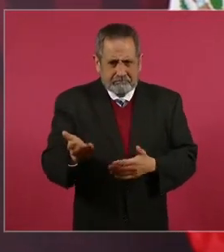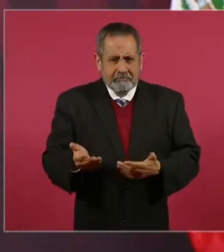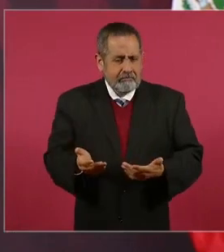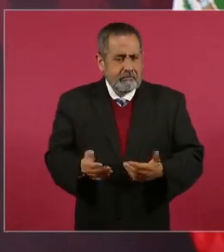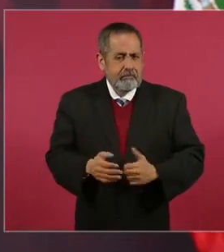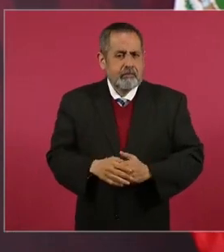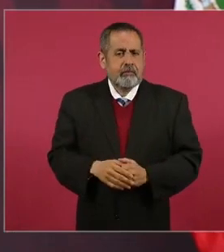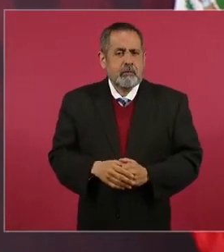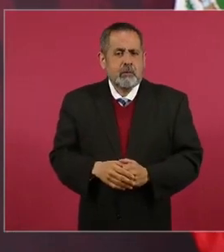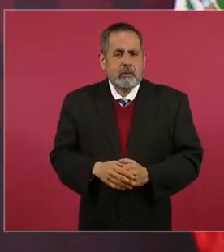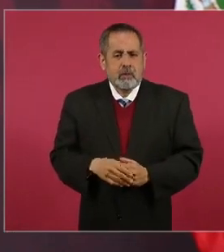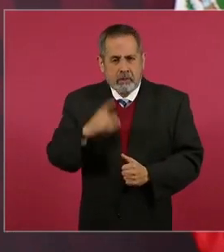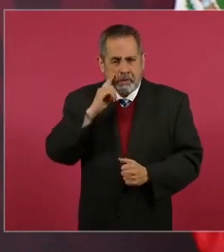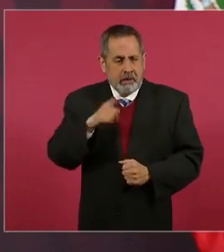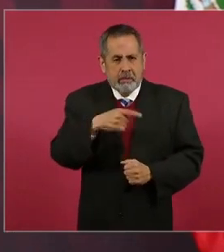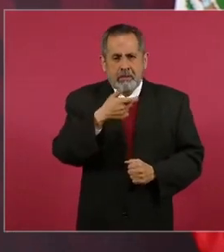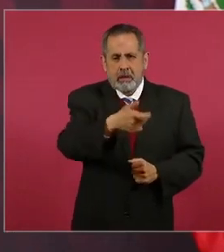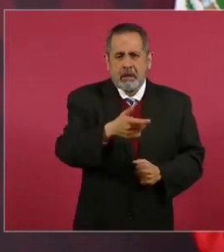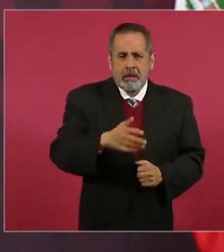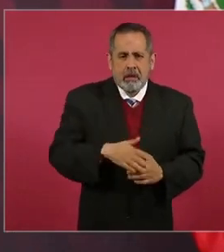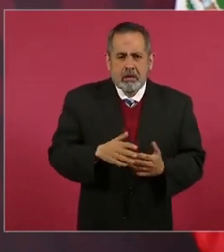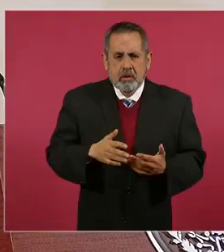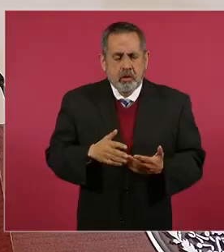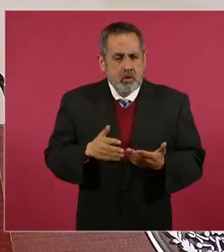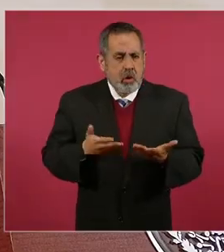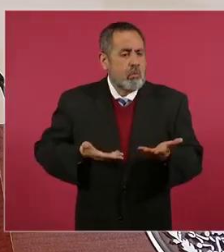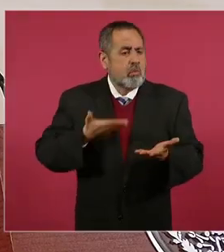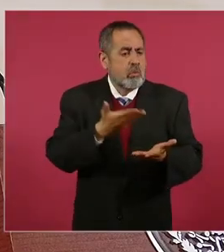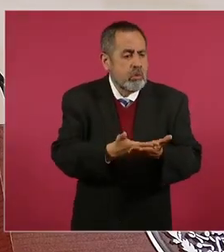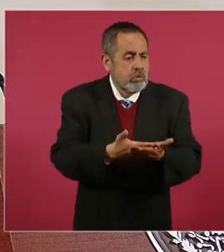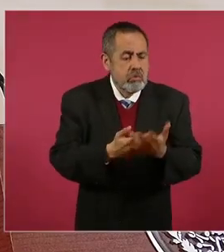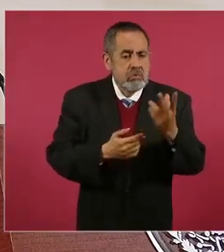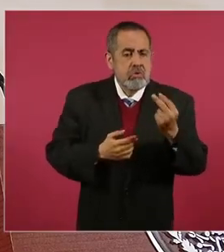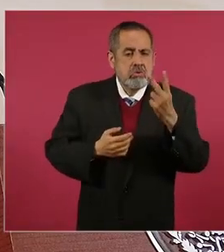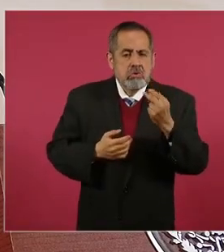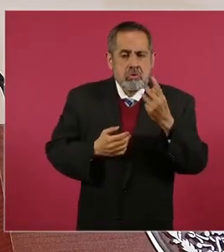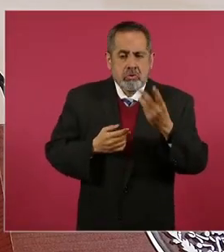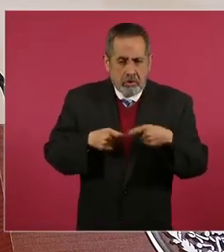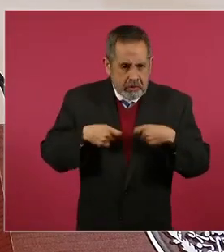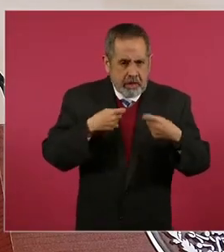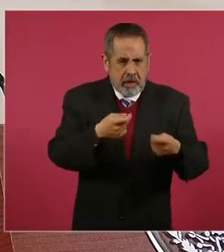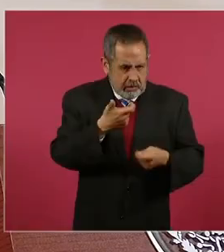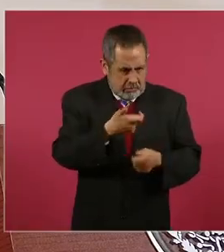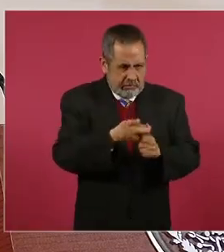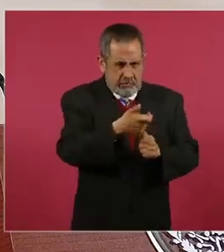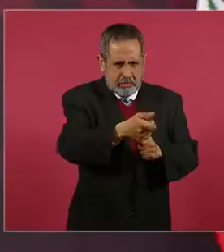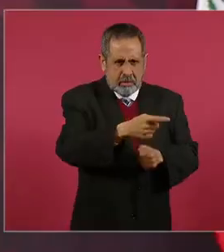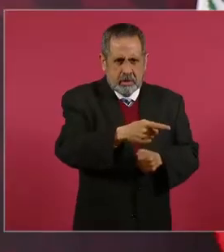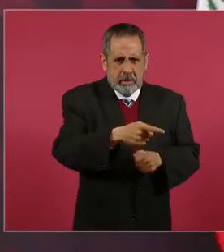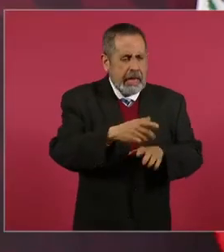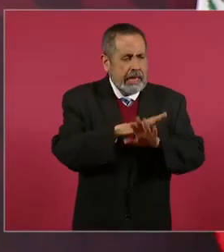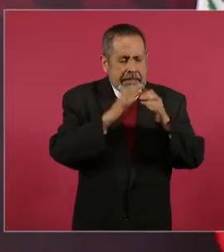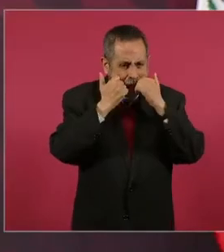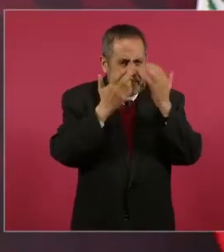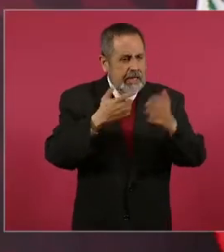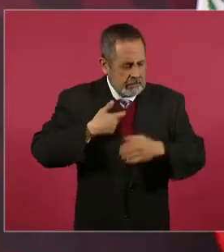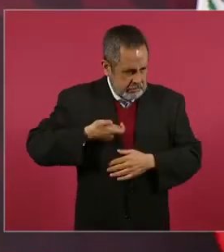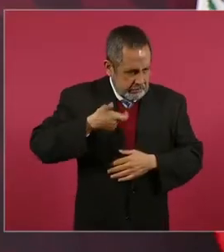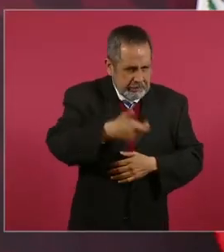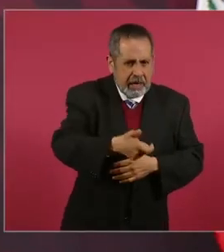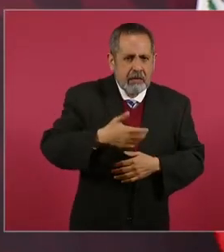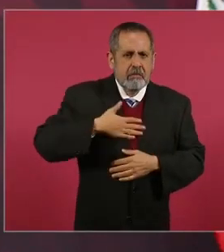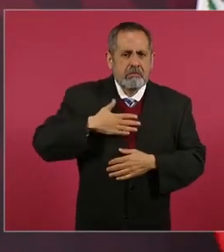que se les pague. No, no les proponemos, les damos los recursos para que ellos los contraten a quien quieran,